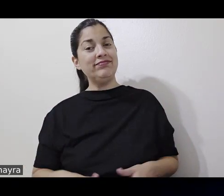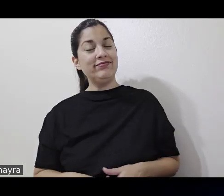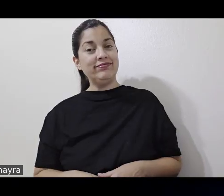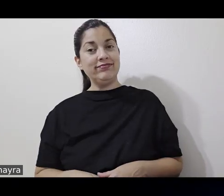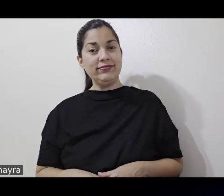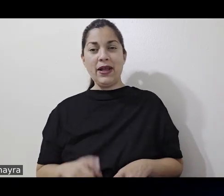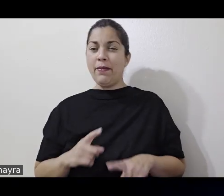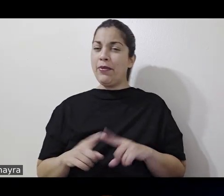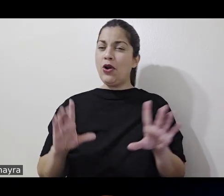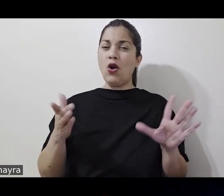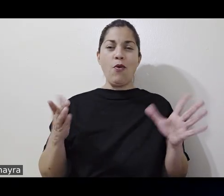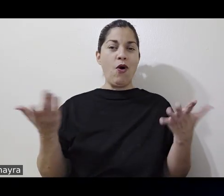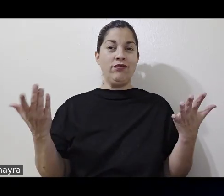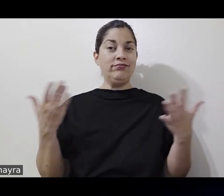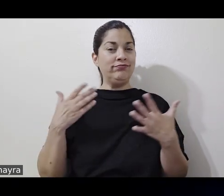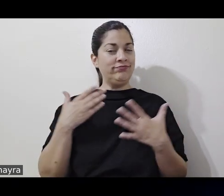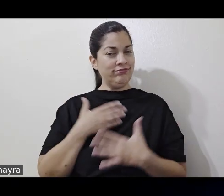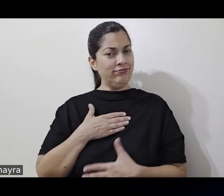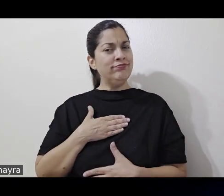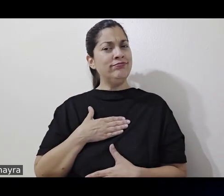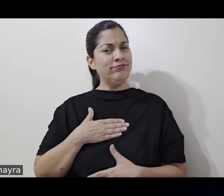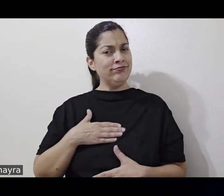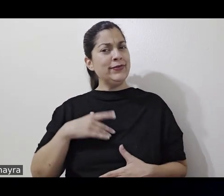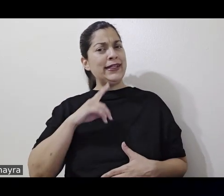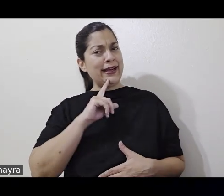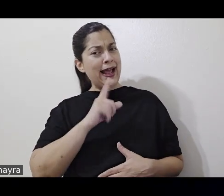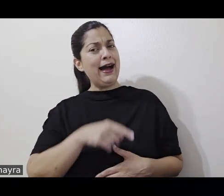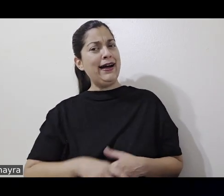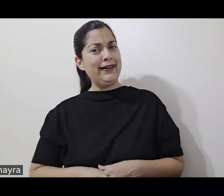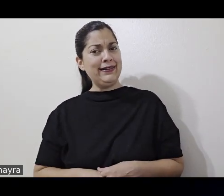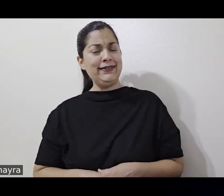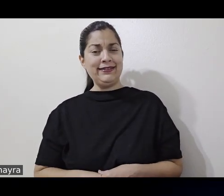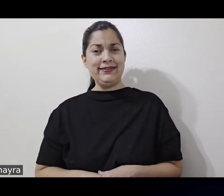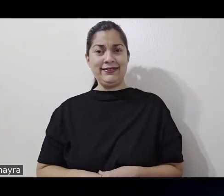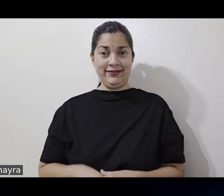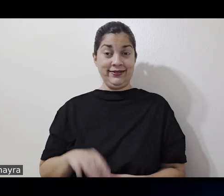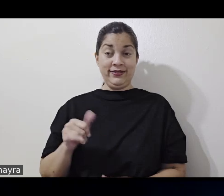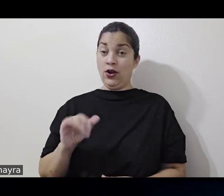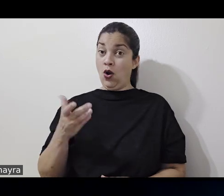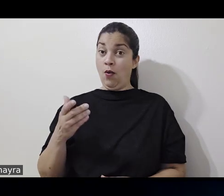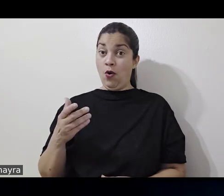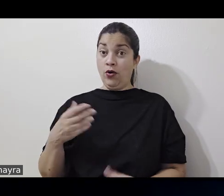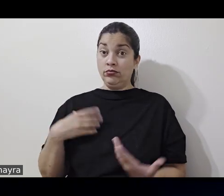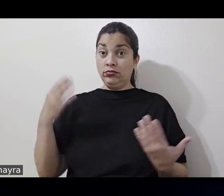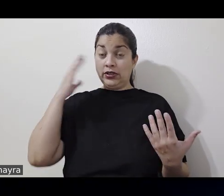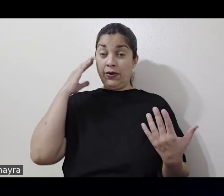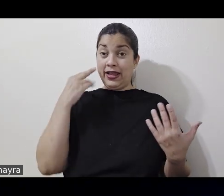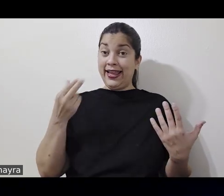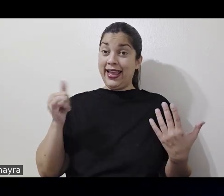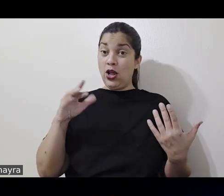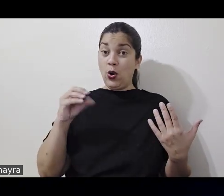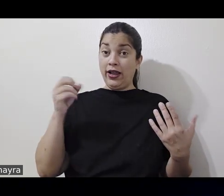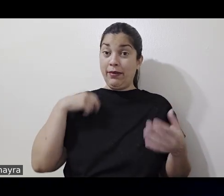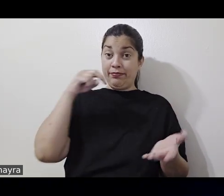Pero es como bien vívido el sueño. ¿Cuál es peligroso? Como los superhéroes, tú sabes que ellos tiran estos brincos y de